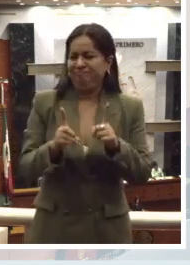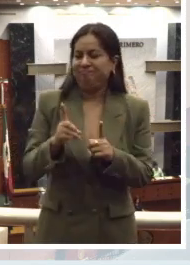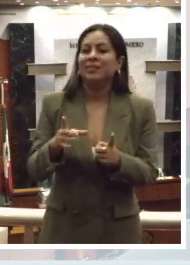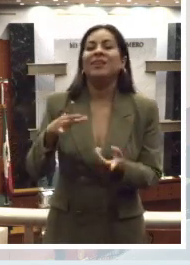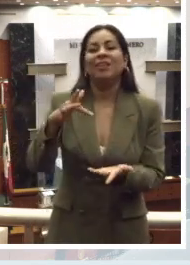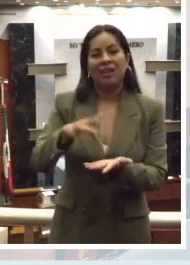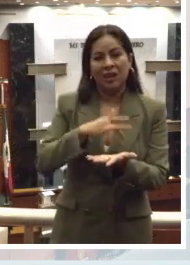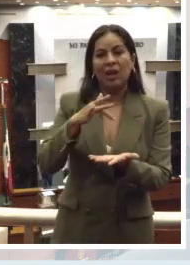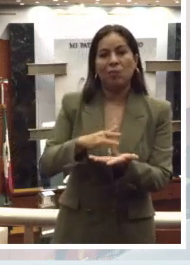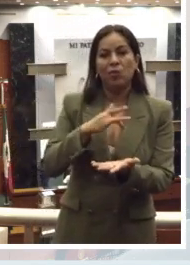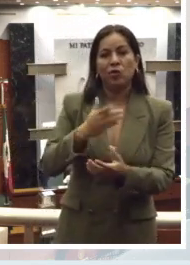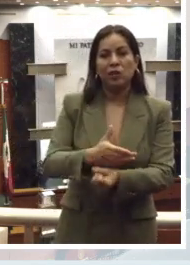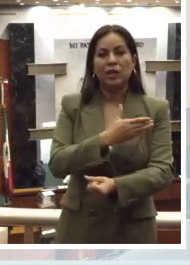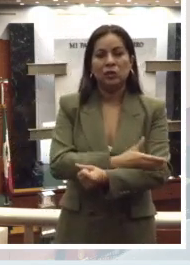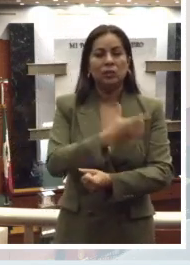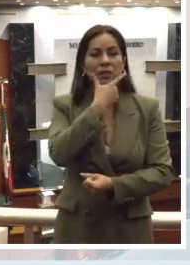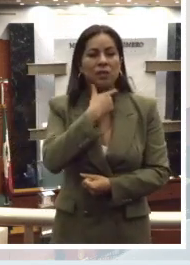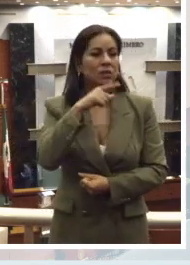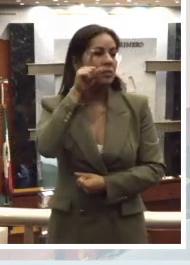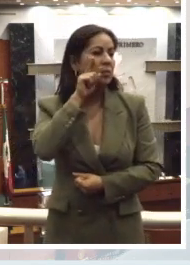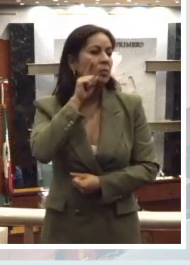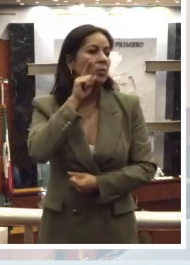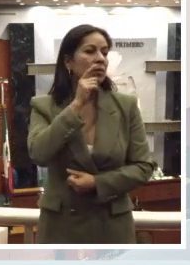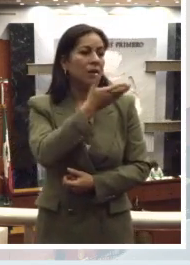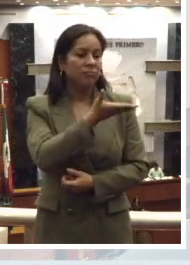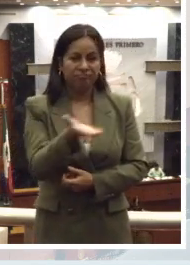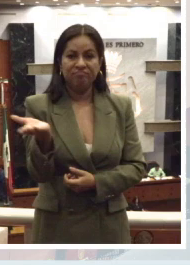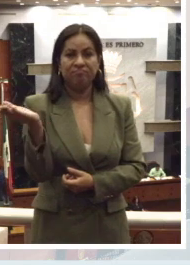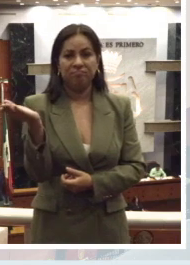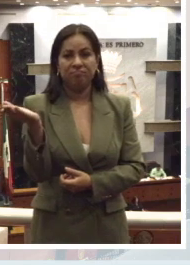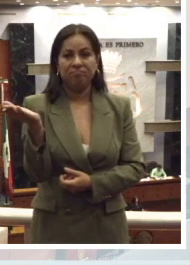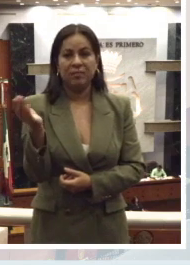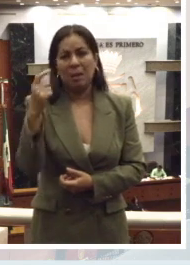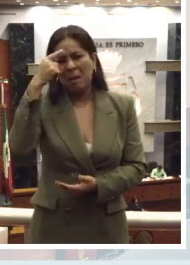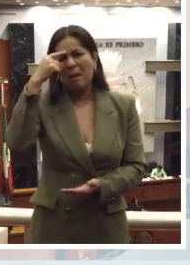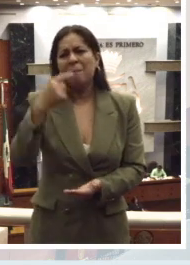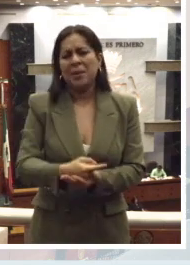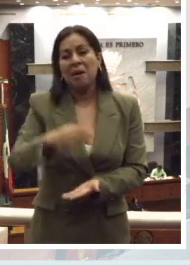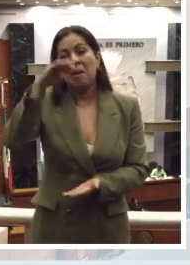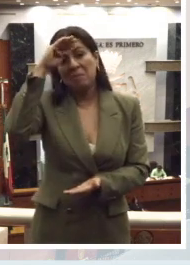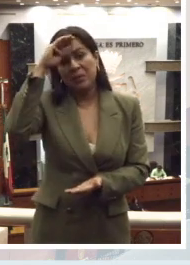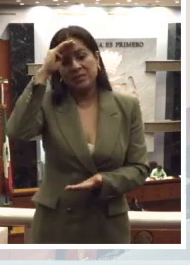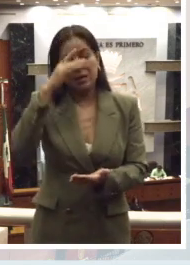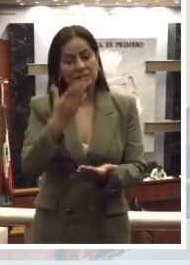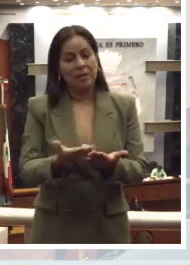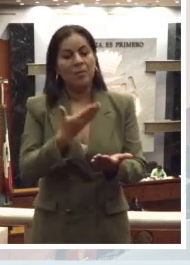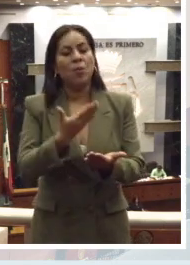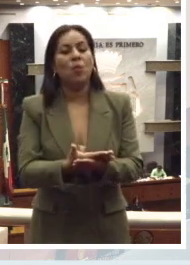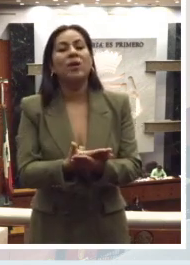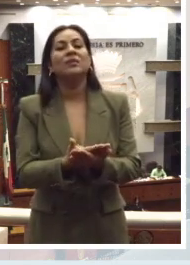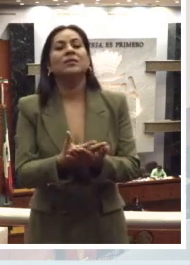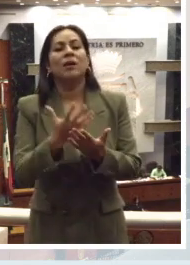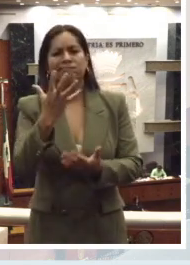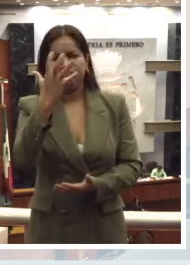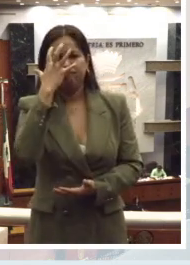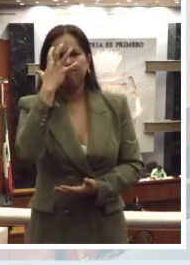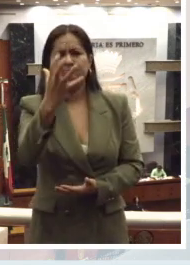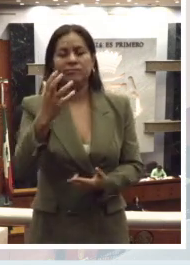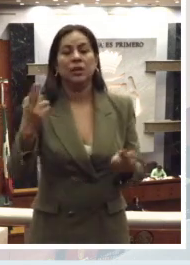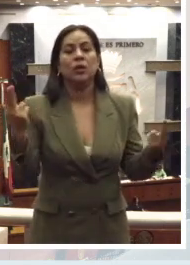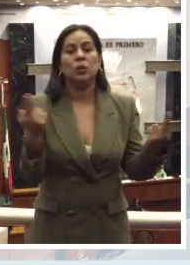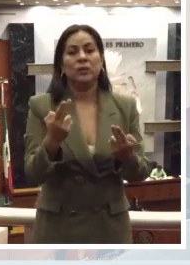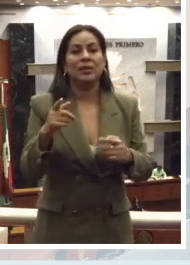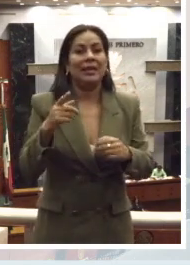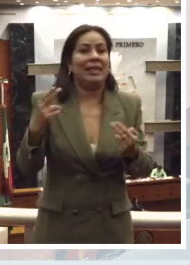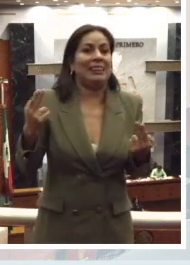con el apoyo de mis compañeras y compañeros legisladores para considerar esta propuesta con la seriedad y urgencia